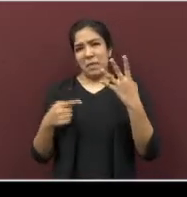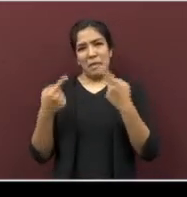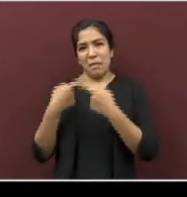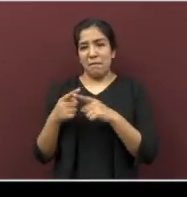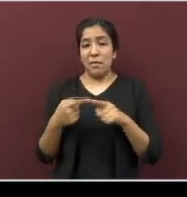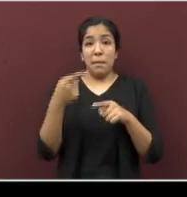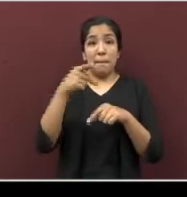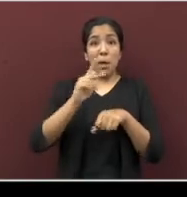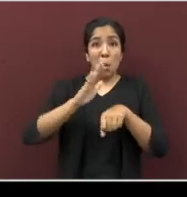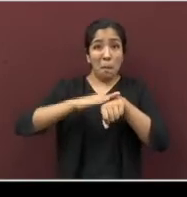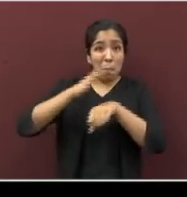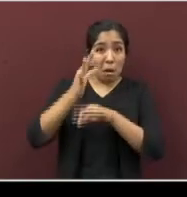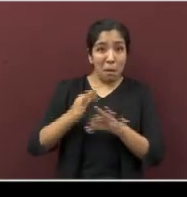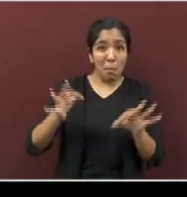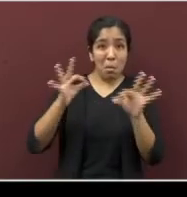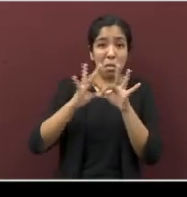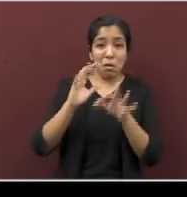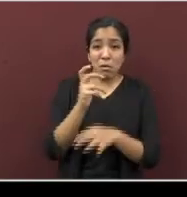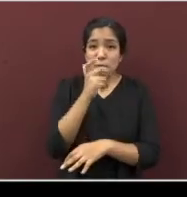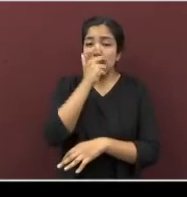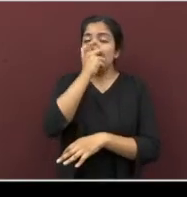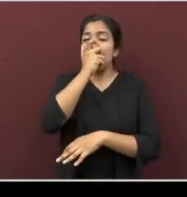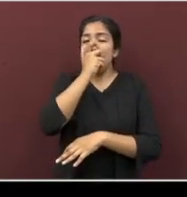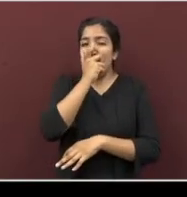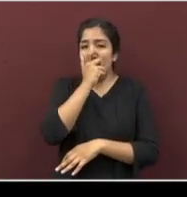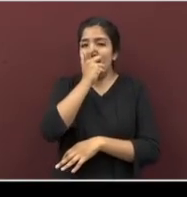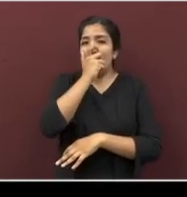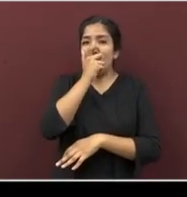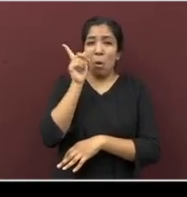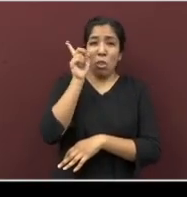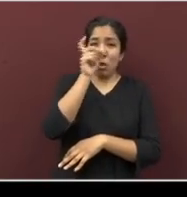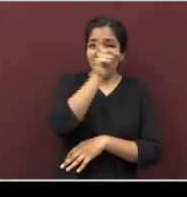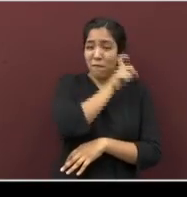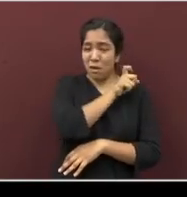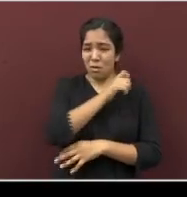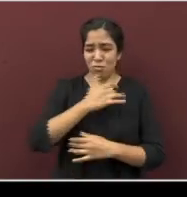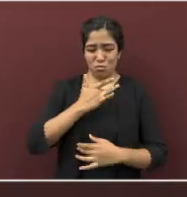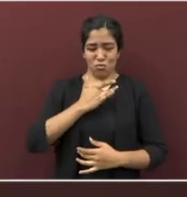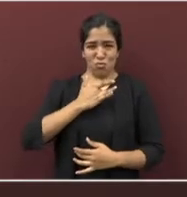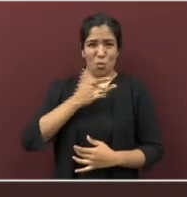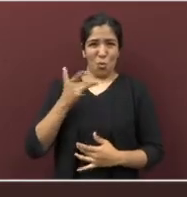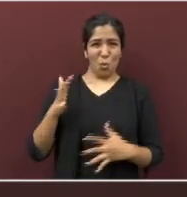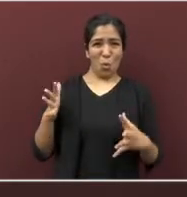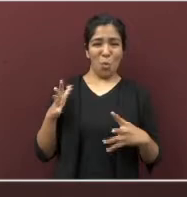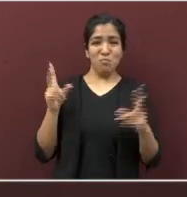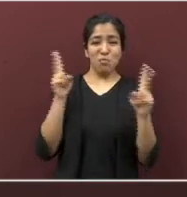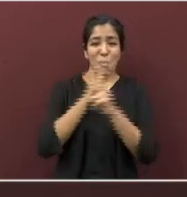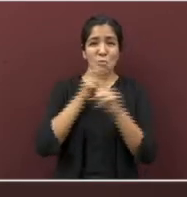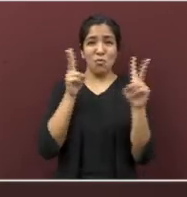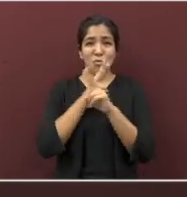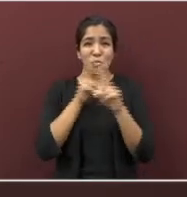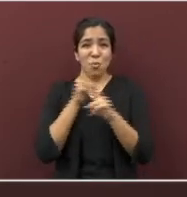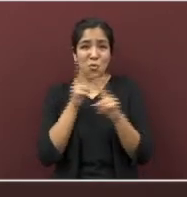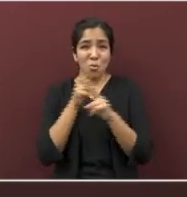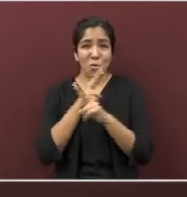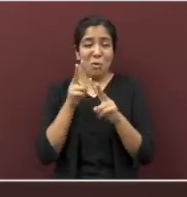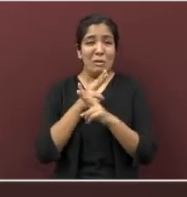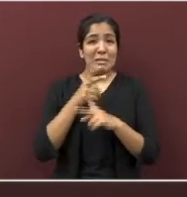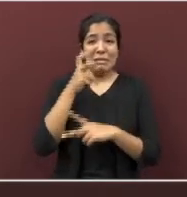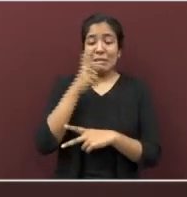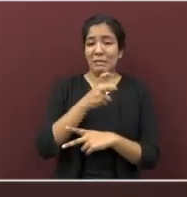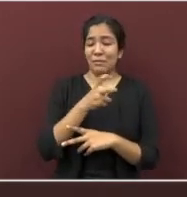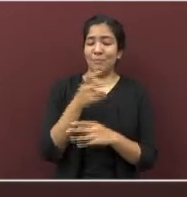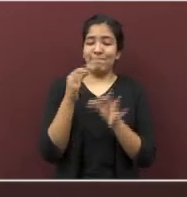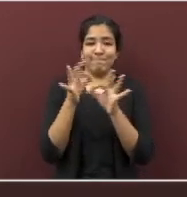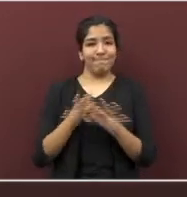el ataque al estado general el dolor de pecho y la respiración rápida continúan siendo datos que no se